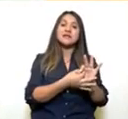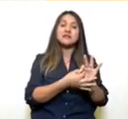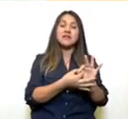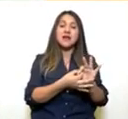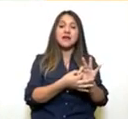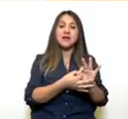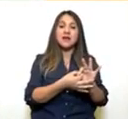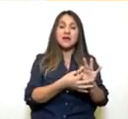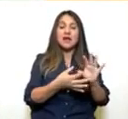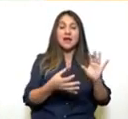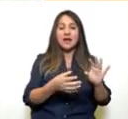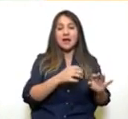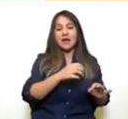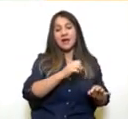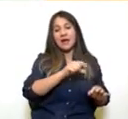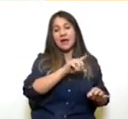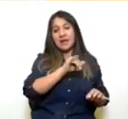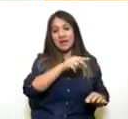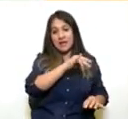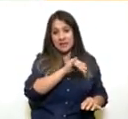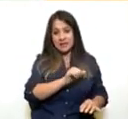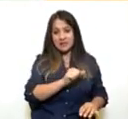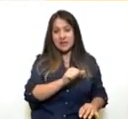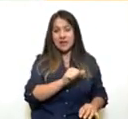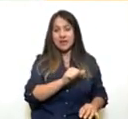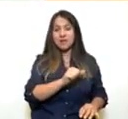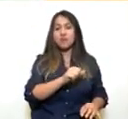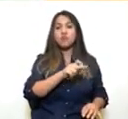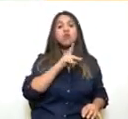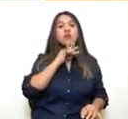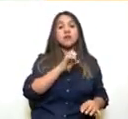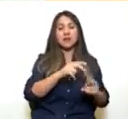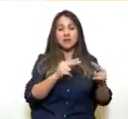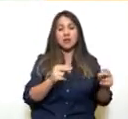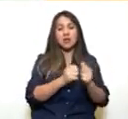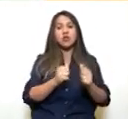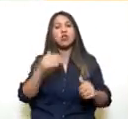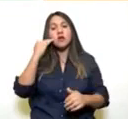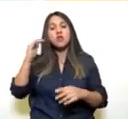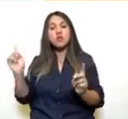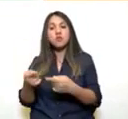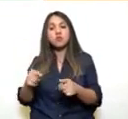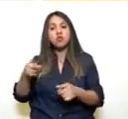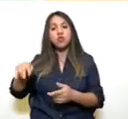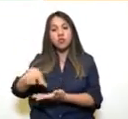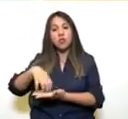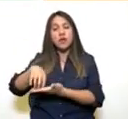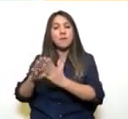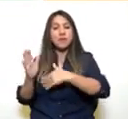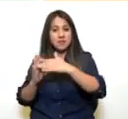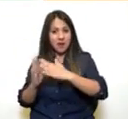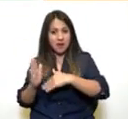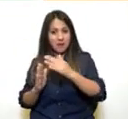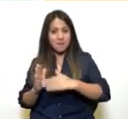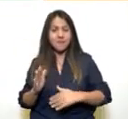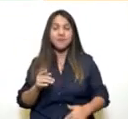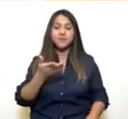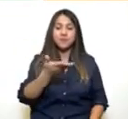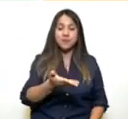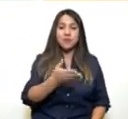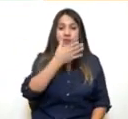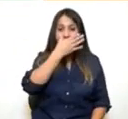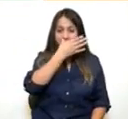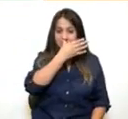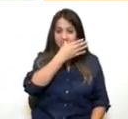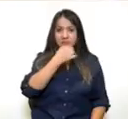privado pagado de sector al toda la ciudad con niños músicos de la pintana y